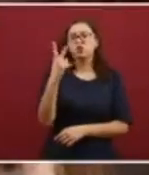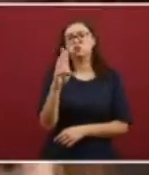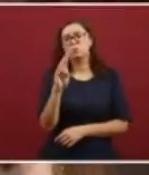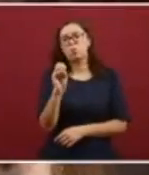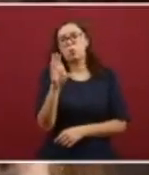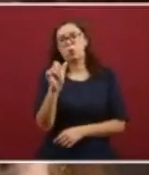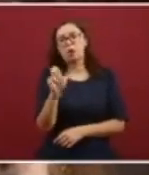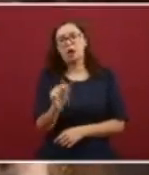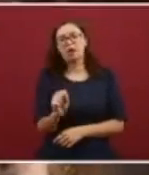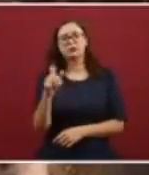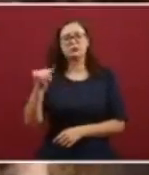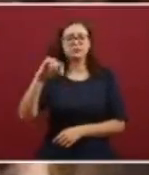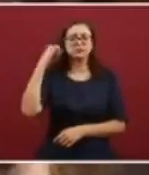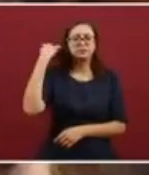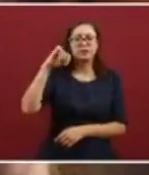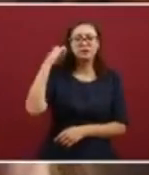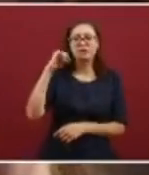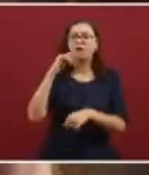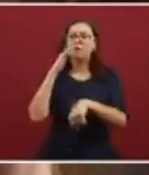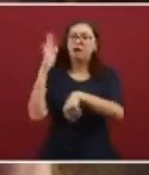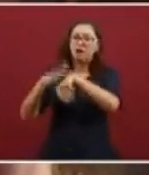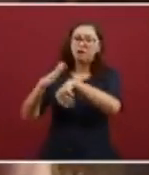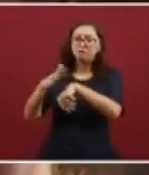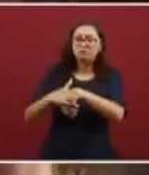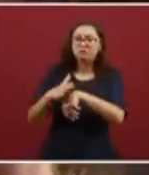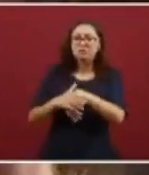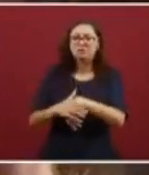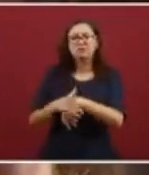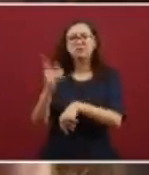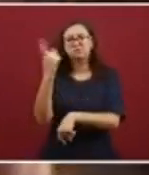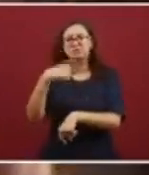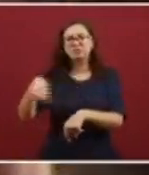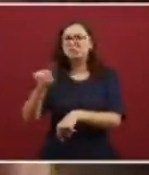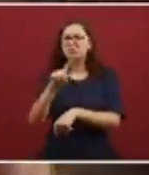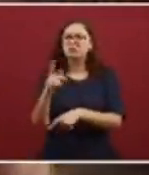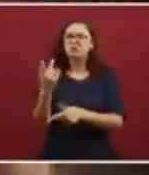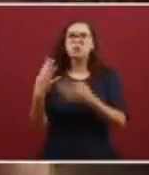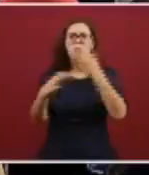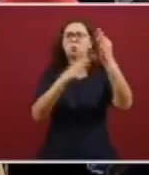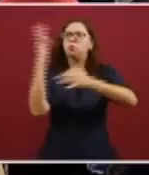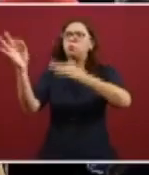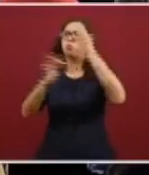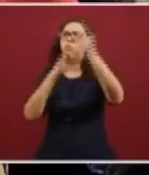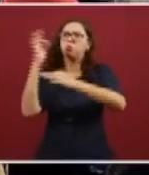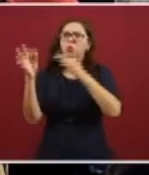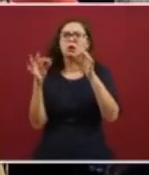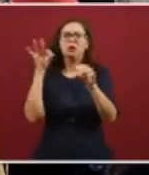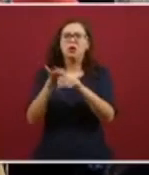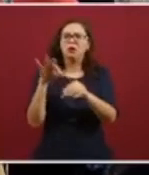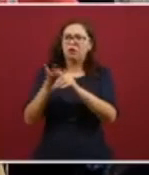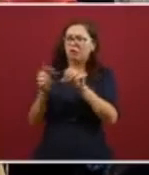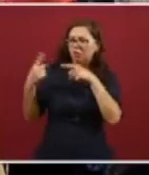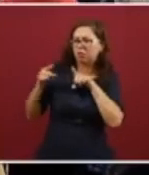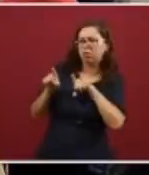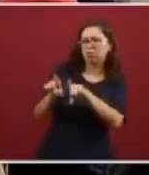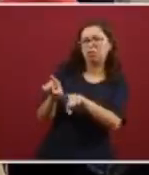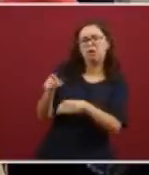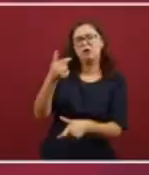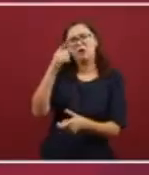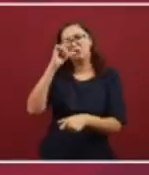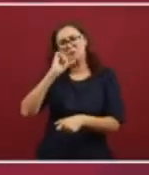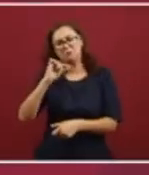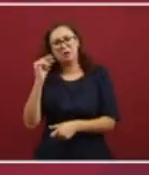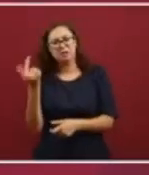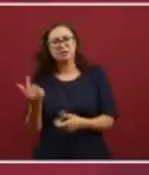pasado domingo, asegurando que fue una falta a la veda electoral. ¿Qué le parece esto? Bueno, pues